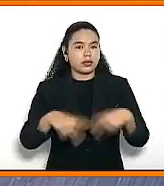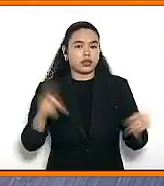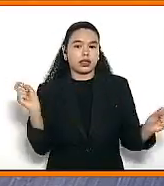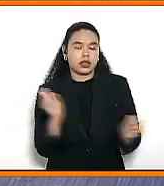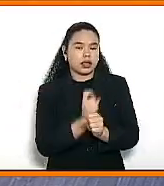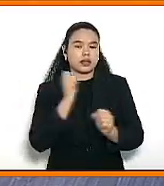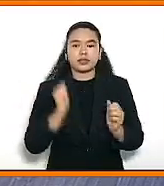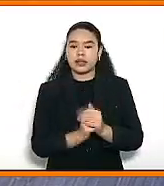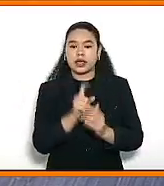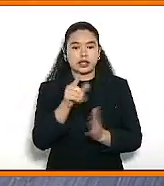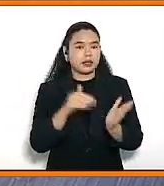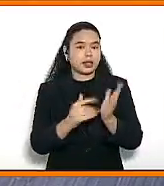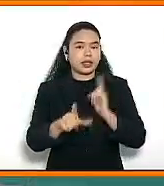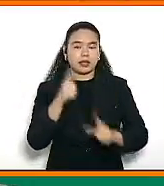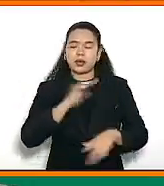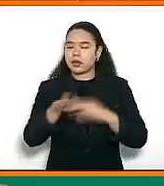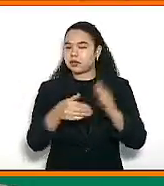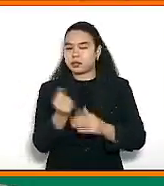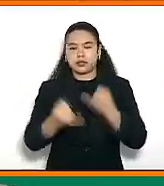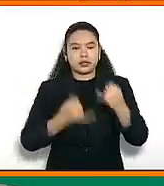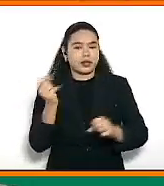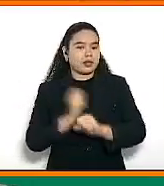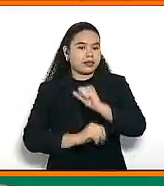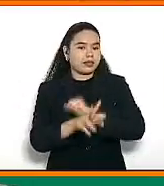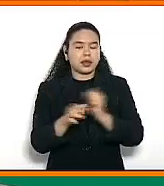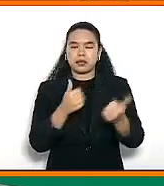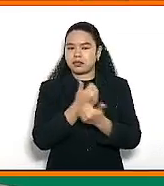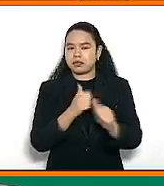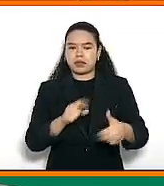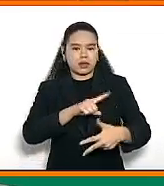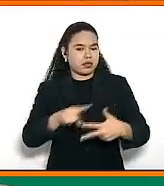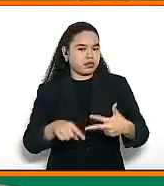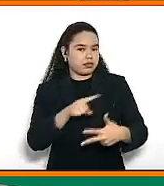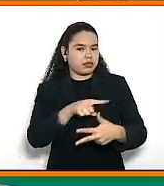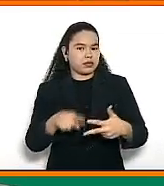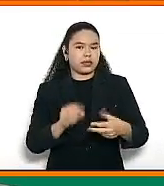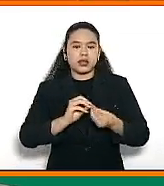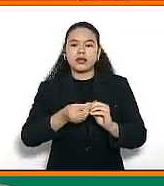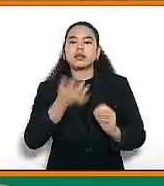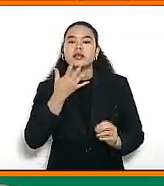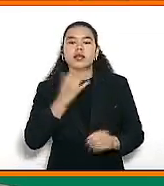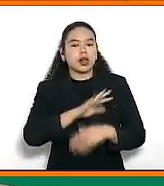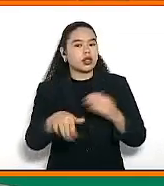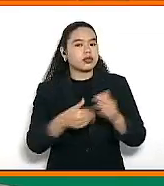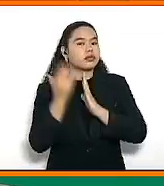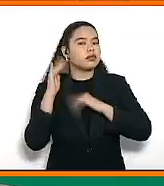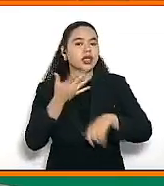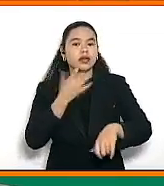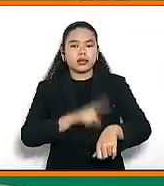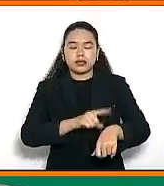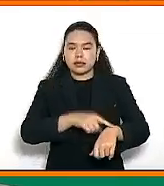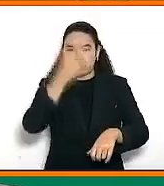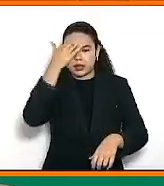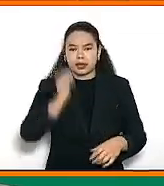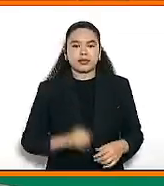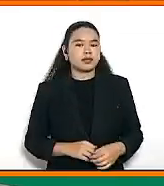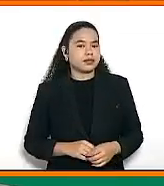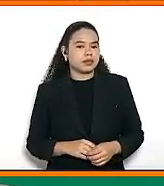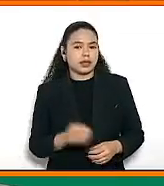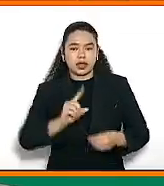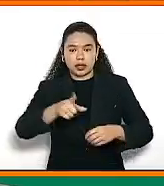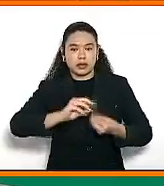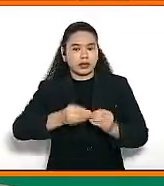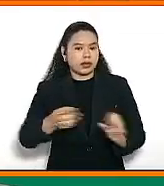ganar hasta 100.000 lempiras con tu jugada de Pega 3 sin importar el orden de tus tres números favorecidos. Te deseo suerte porque ahora sí es momento de conocer